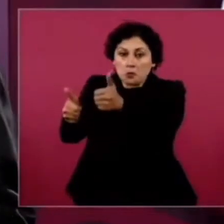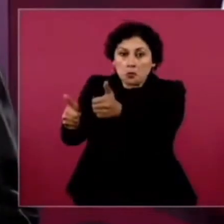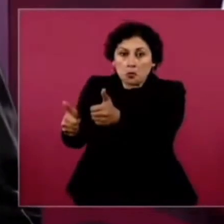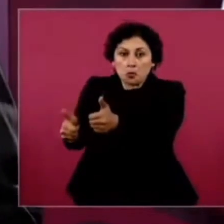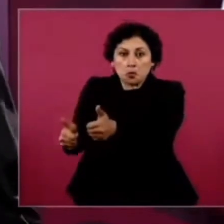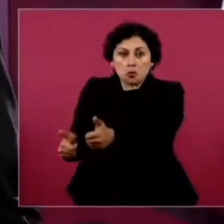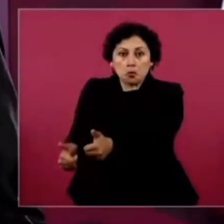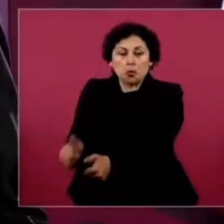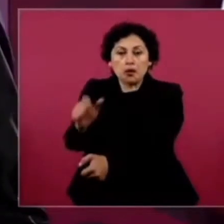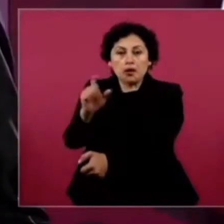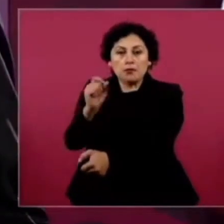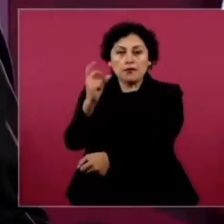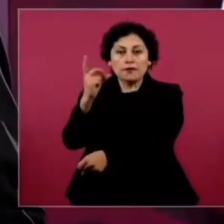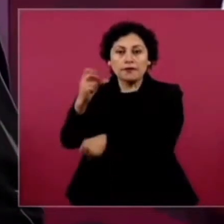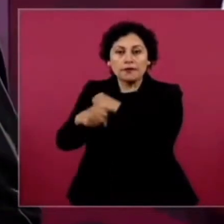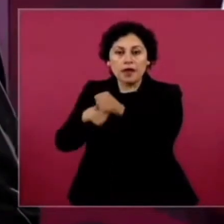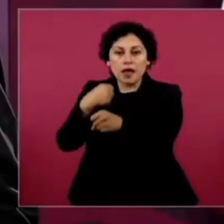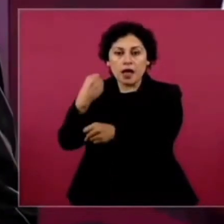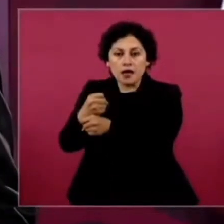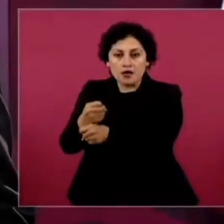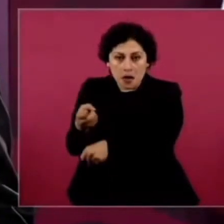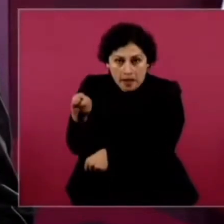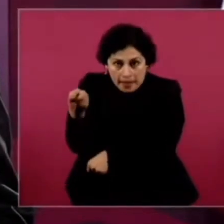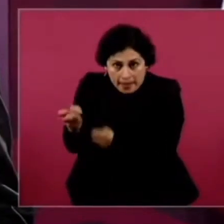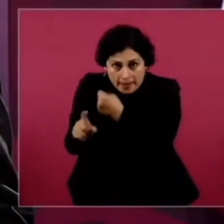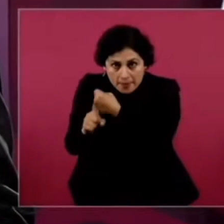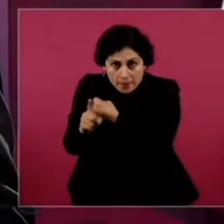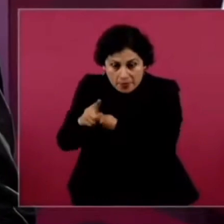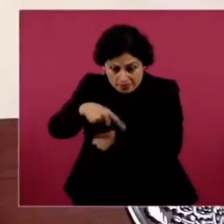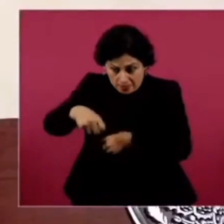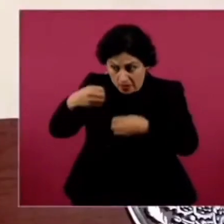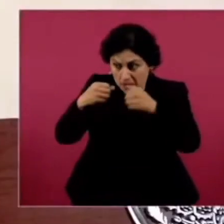durante 20, 30 años.